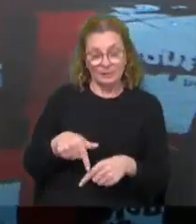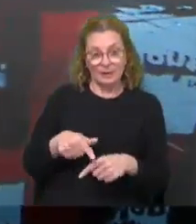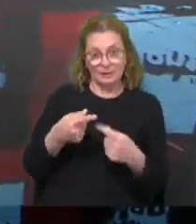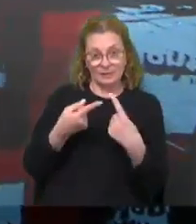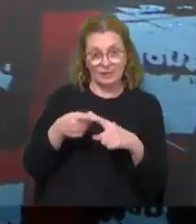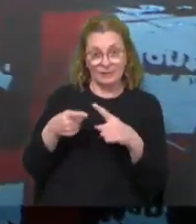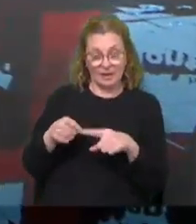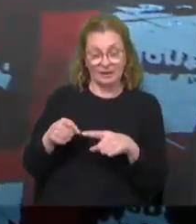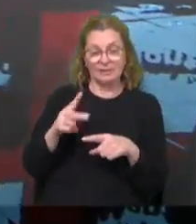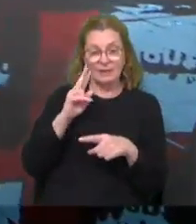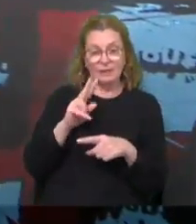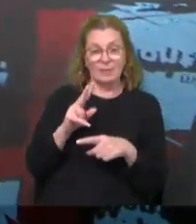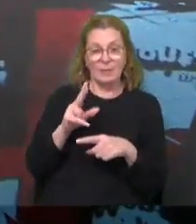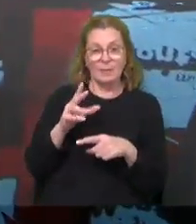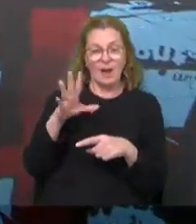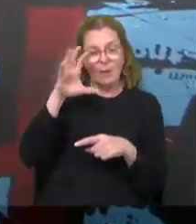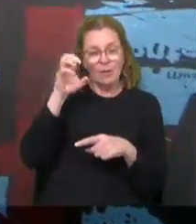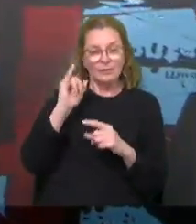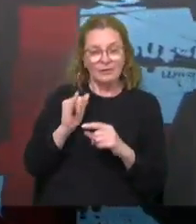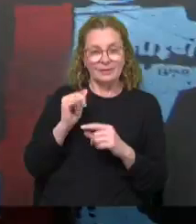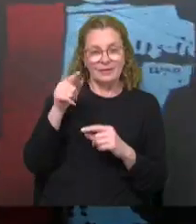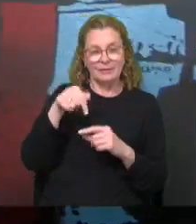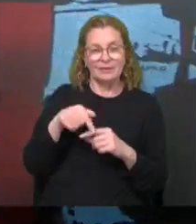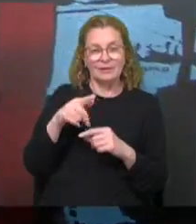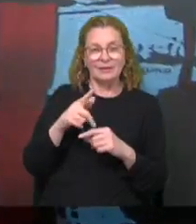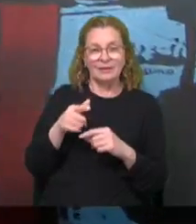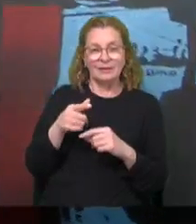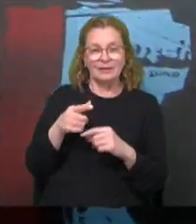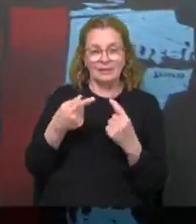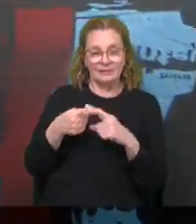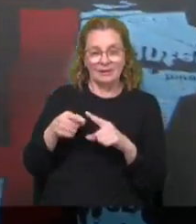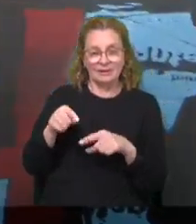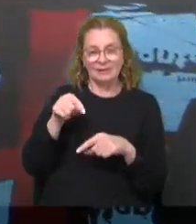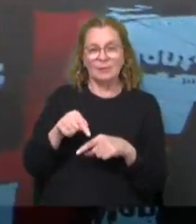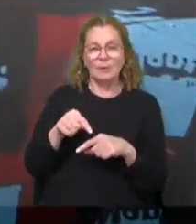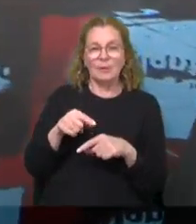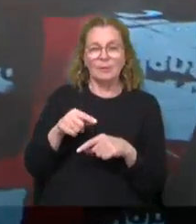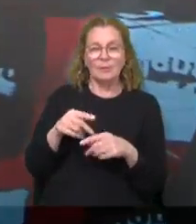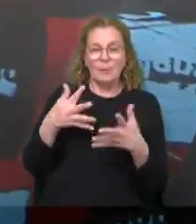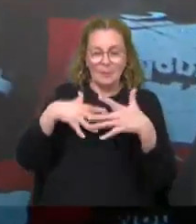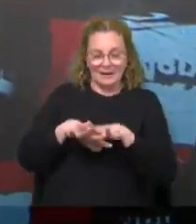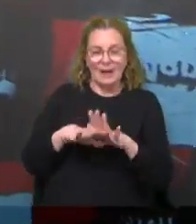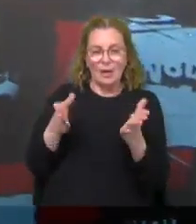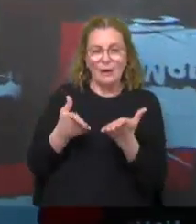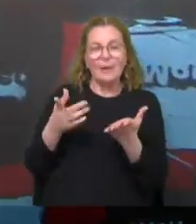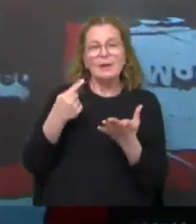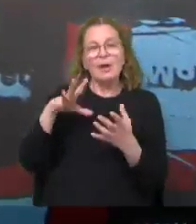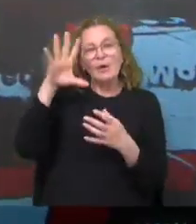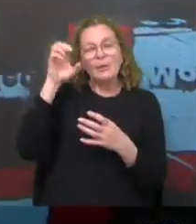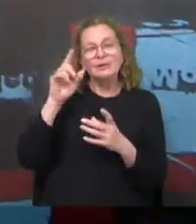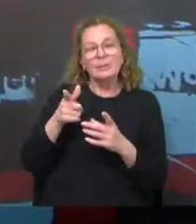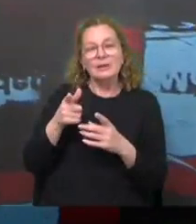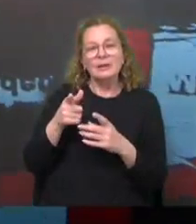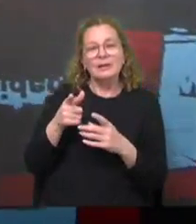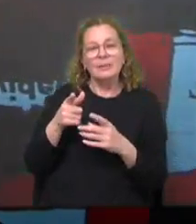diferentes casas, me acuerdo de House of Polenta, Kiki Ballroom. Yo estoy tirando capaz que los conceptos un poco mezclados, pero recuerdo, y recuerdo que intentamos